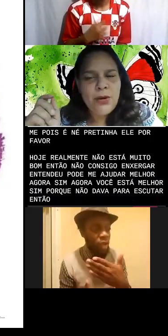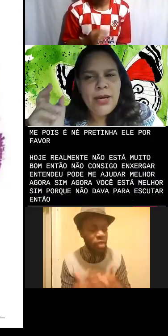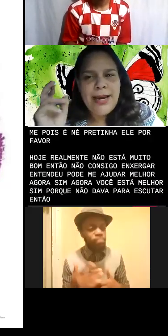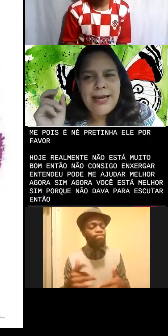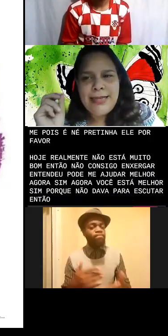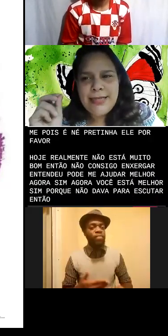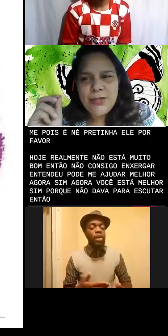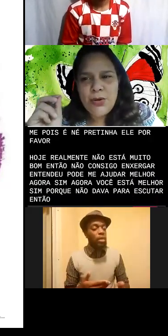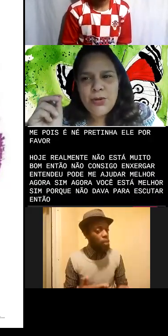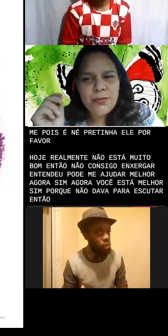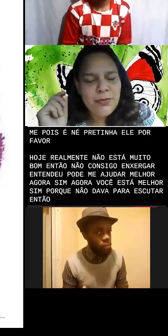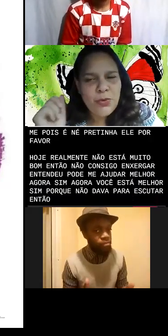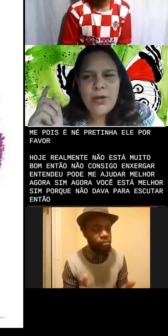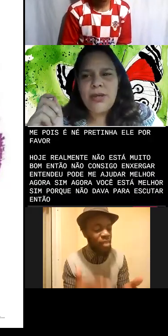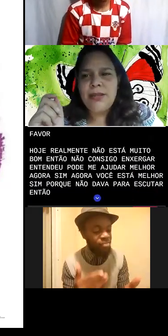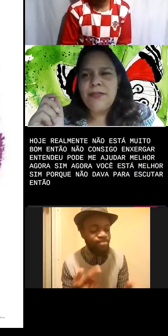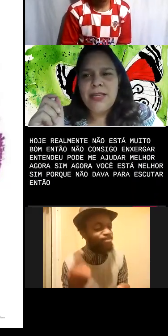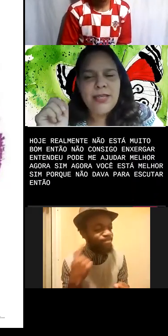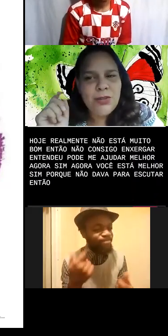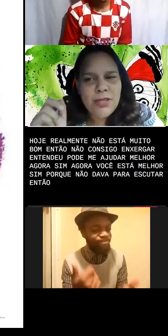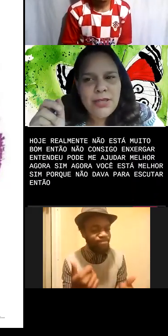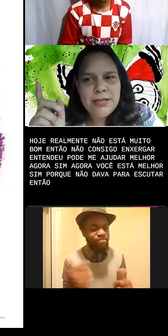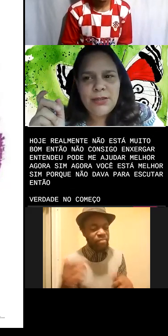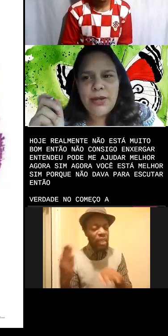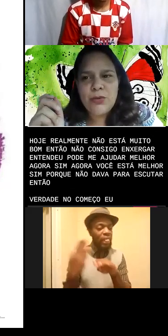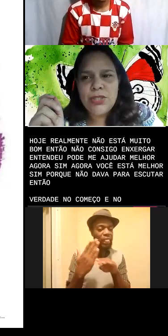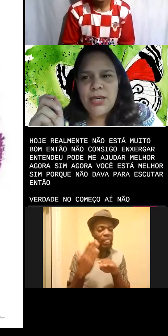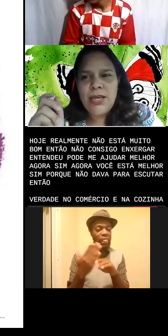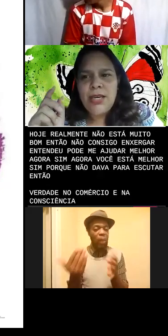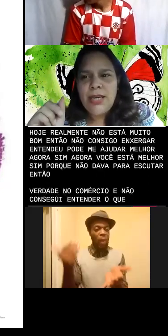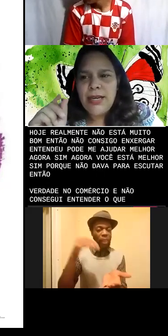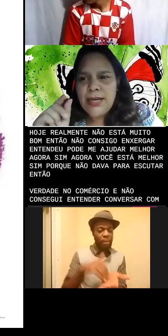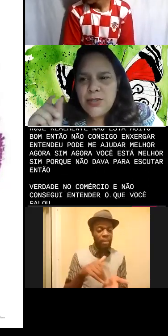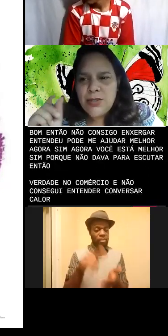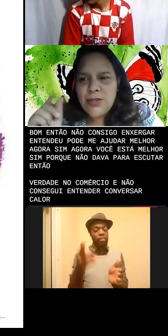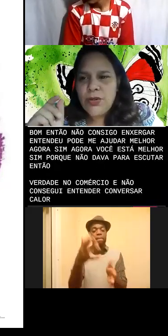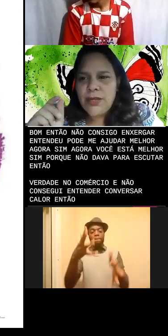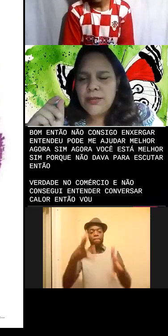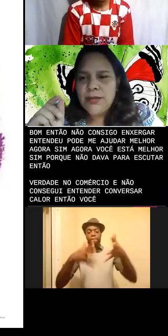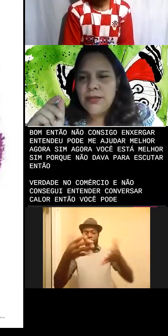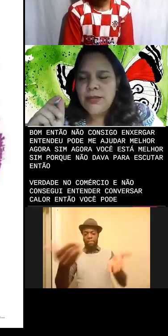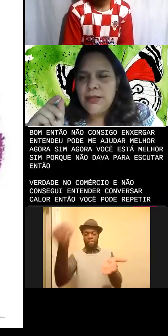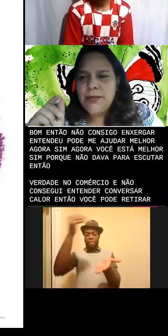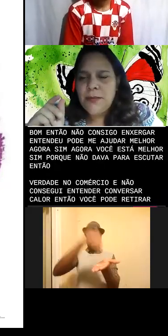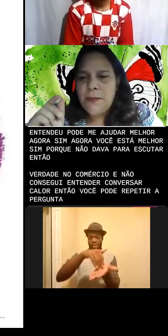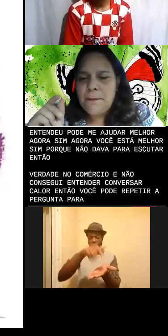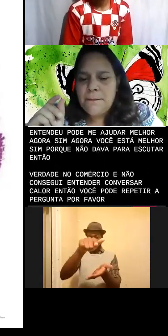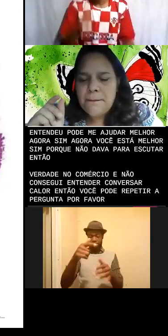pero al inicio tuve una interferencia, entonces casi no escuché el caso de la señora.